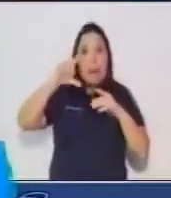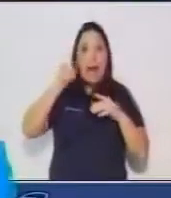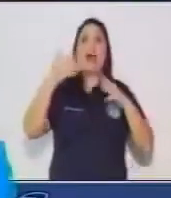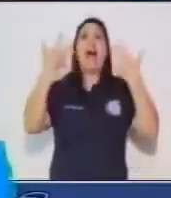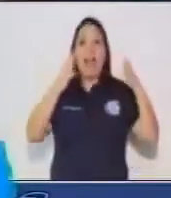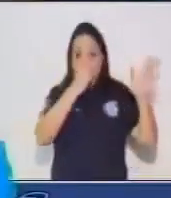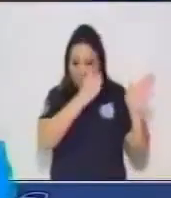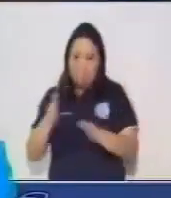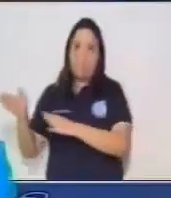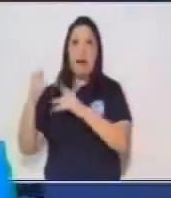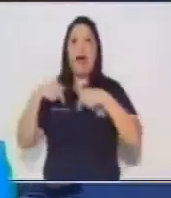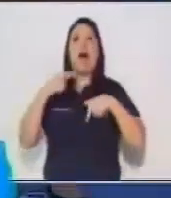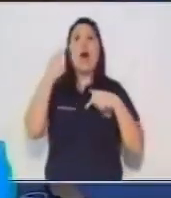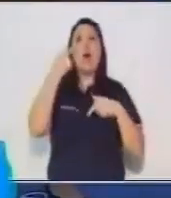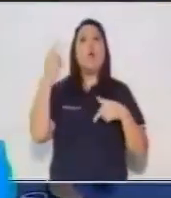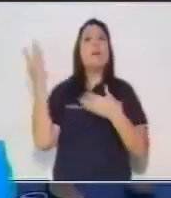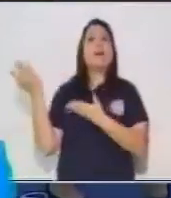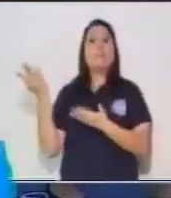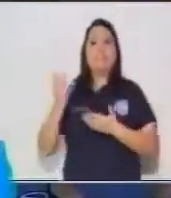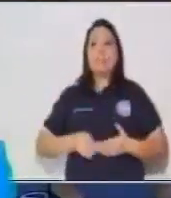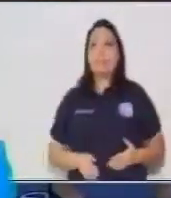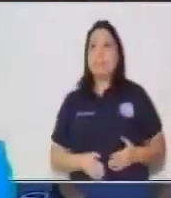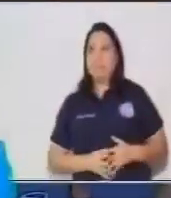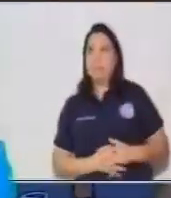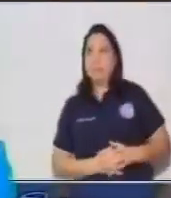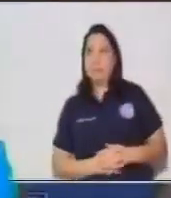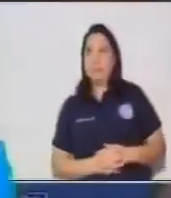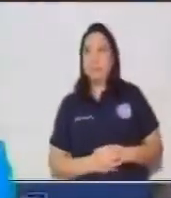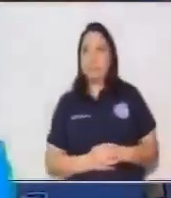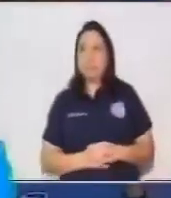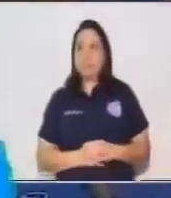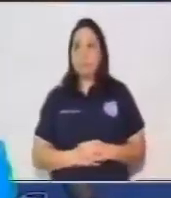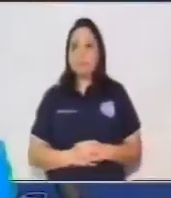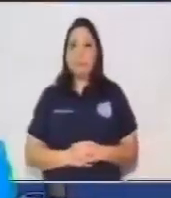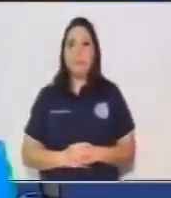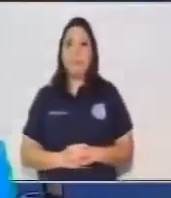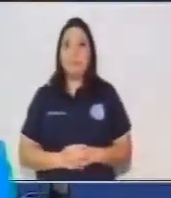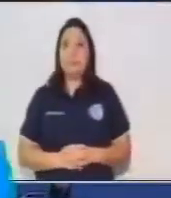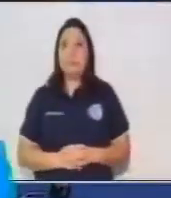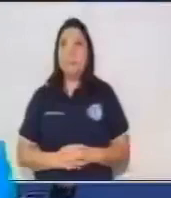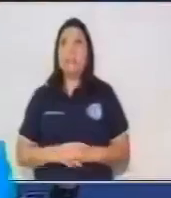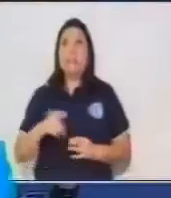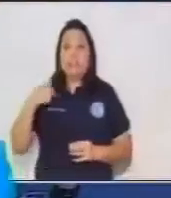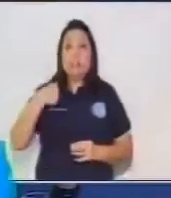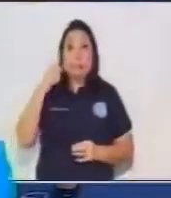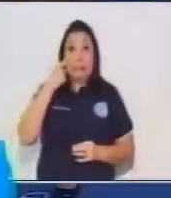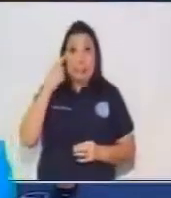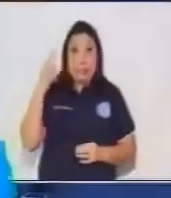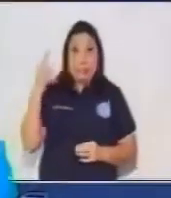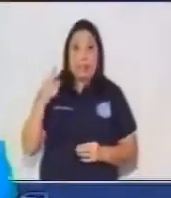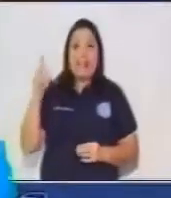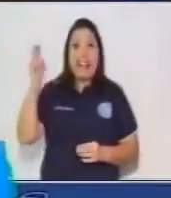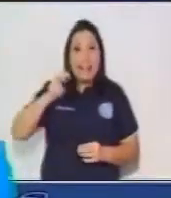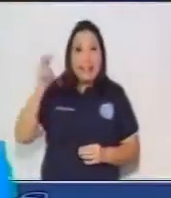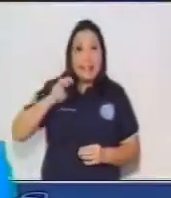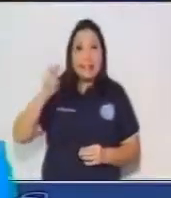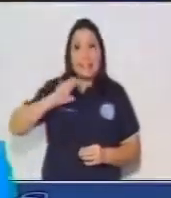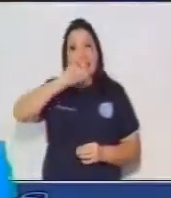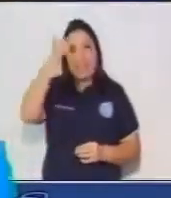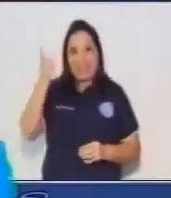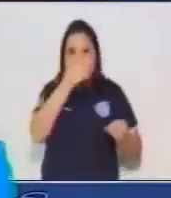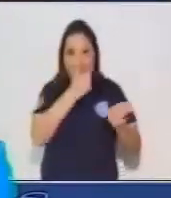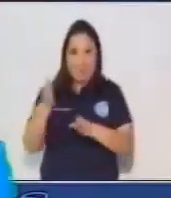lo que es un ángulo. Pero para esto necesito